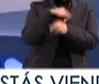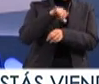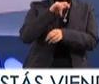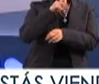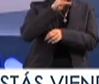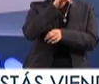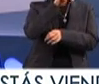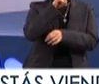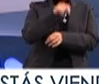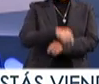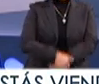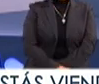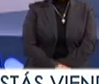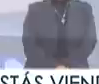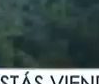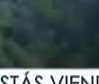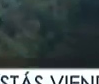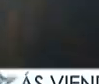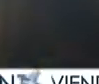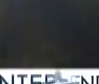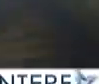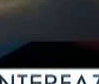aquí en Internas en